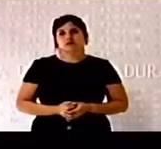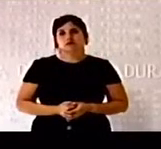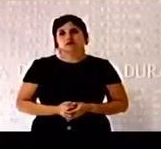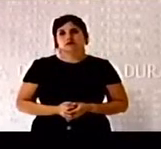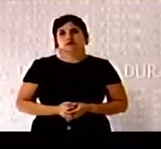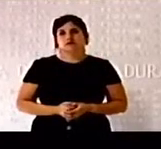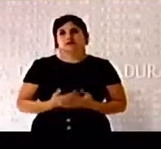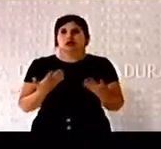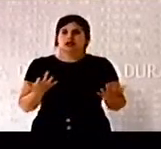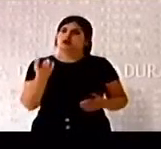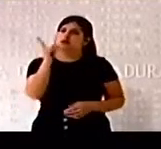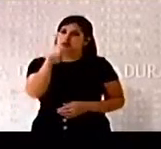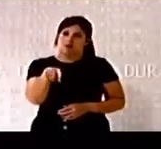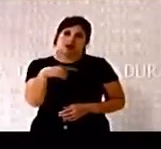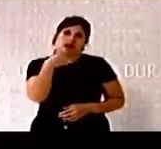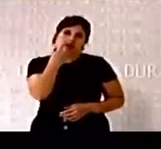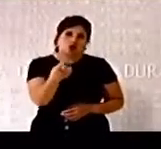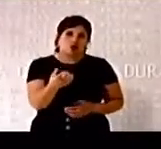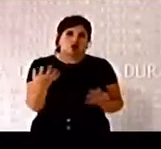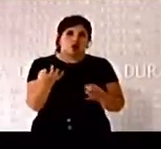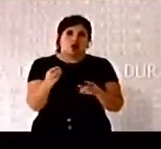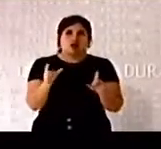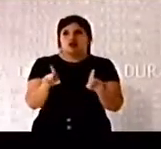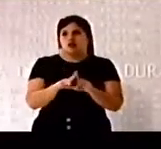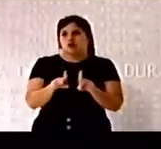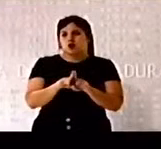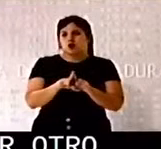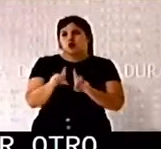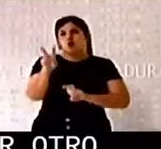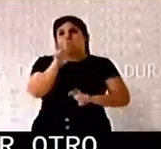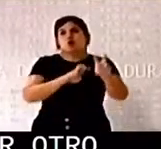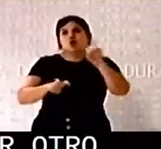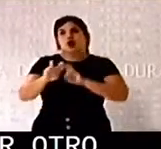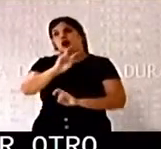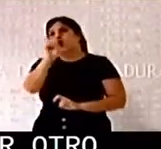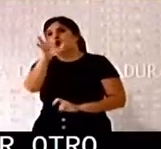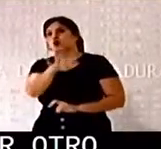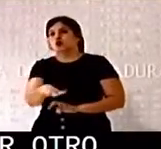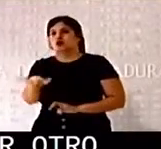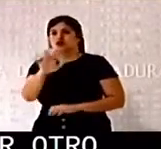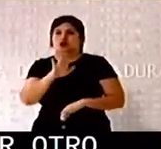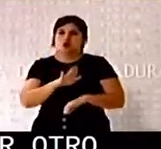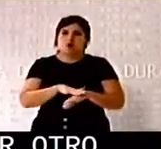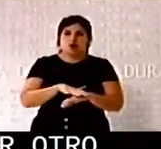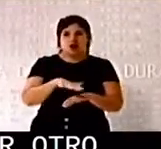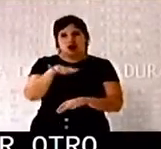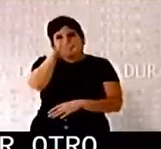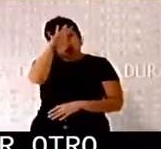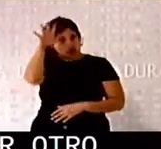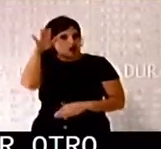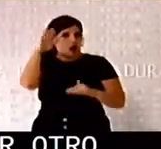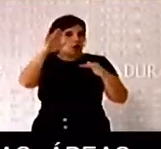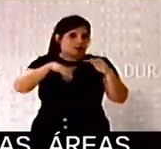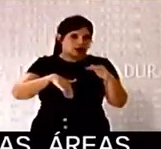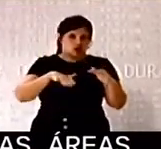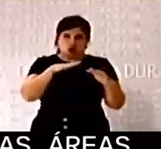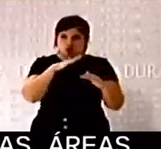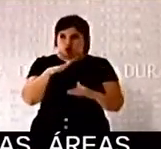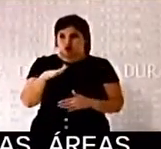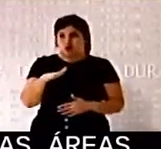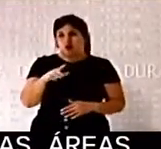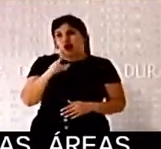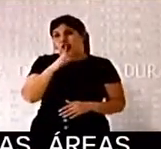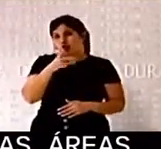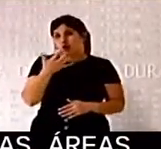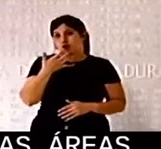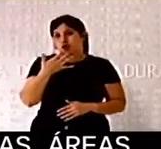Ahora, también les digo que tendremos que buscar a lo mejor otros sitios que estén mejor climatizados en las áreas, porque las vacunaciones masivas, por